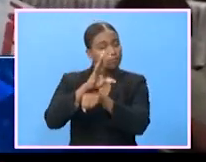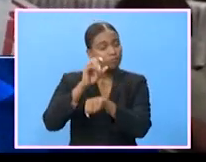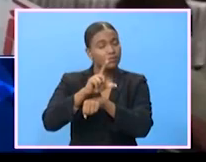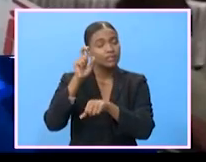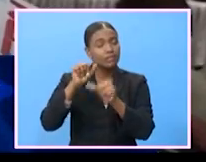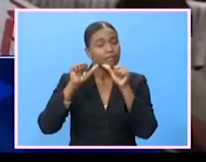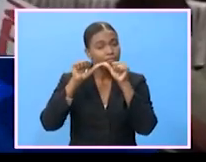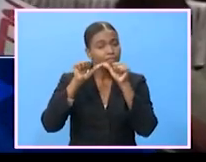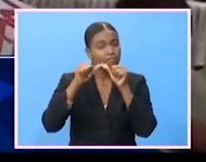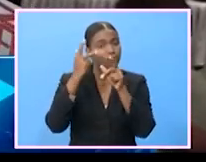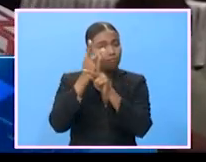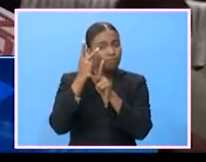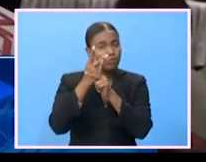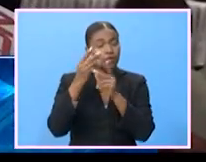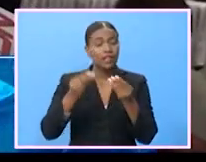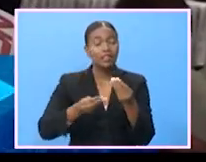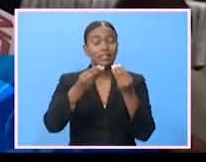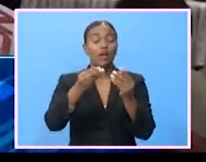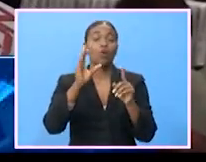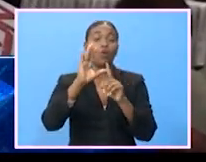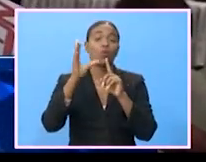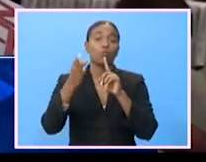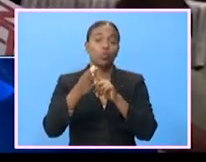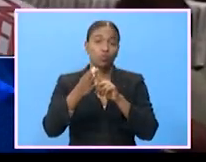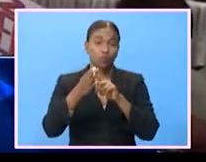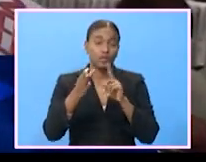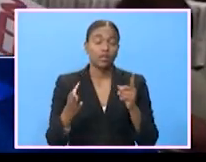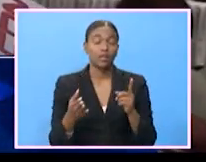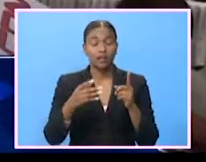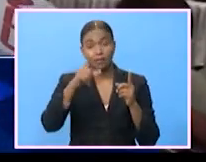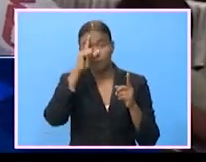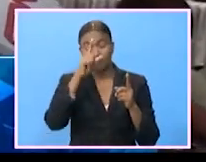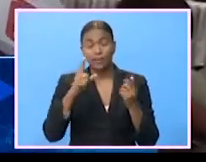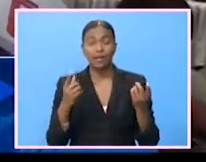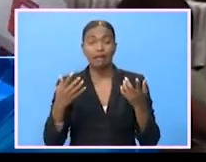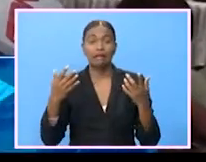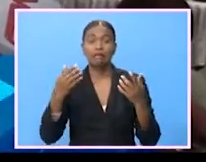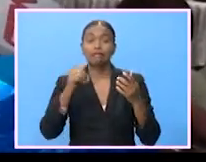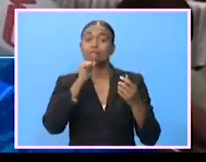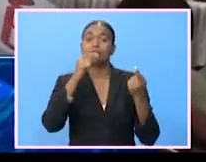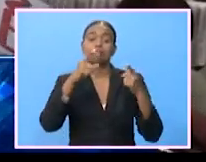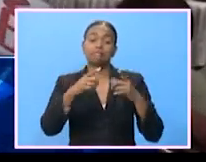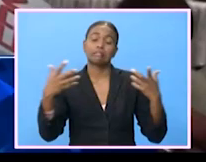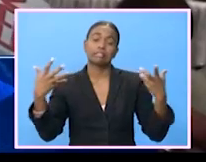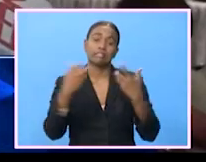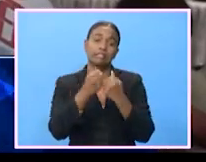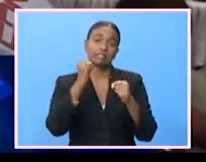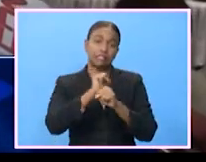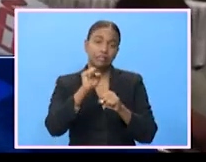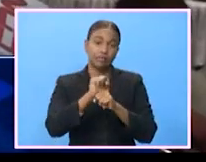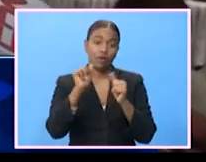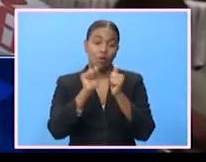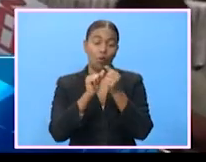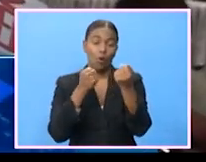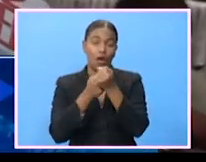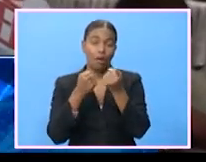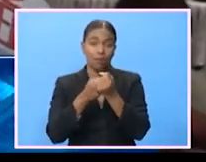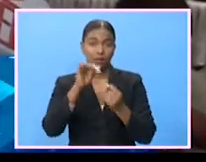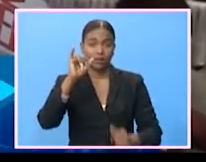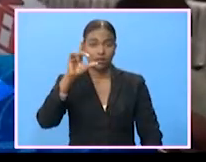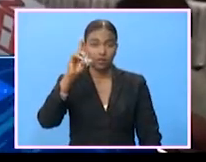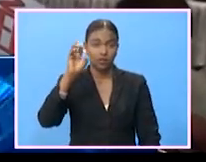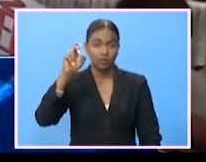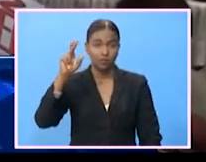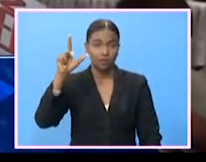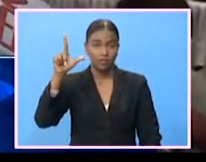prevenir y crear una cultura para evitar los accidentes de trabajo. Y con el apoyo de Idospril,